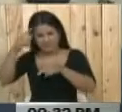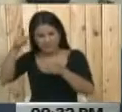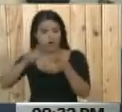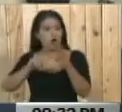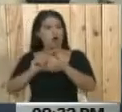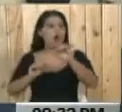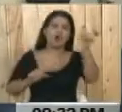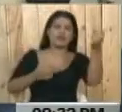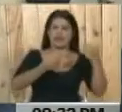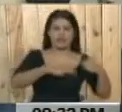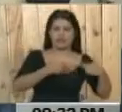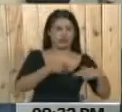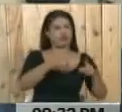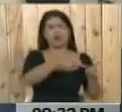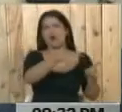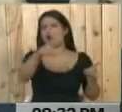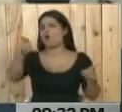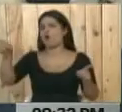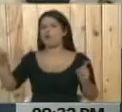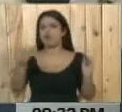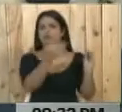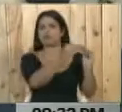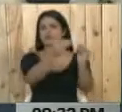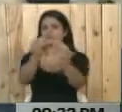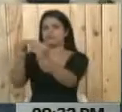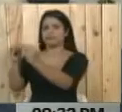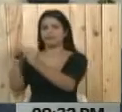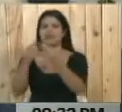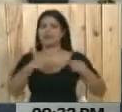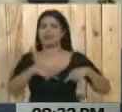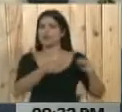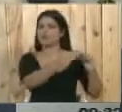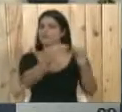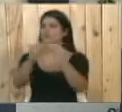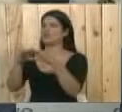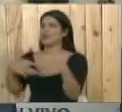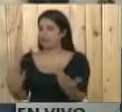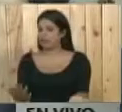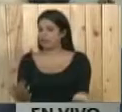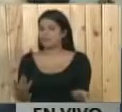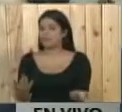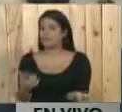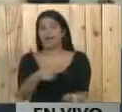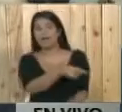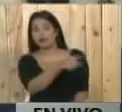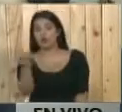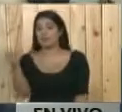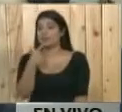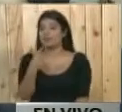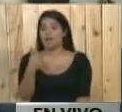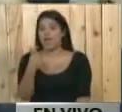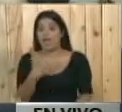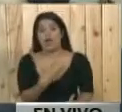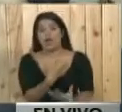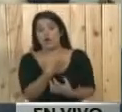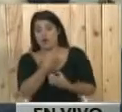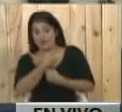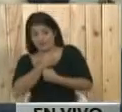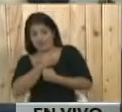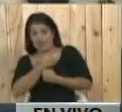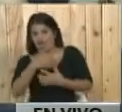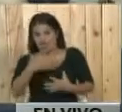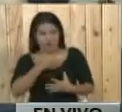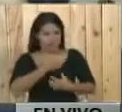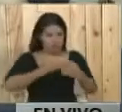religiones y otras creencias? Nos dicen que siendo egoístas alcanzamos el cielo.